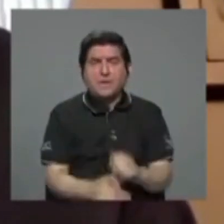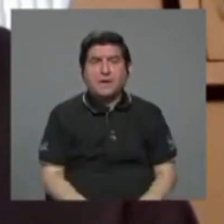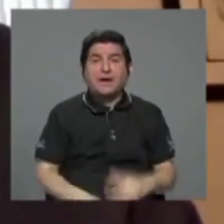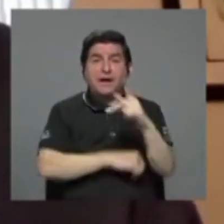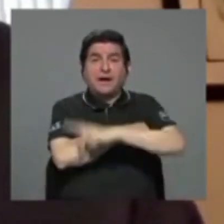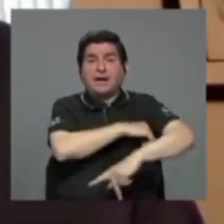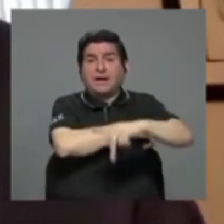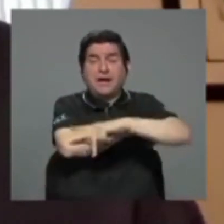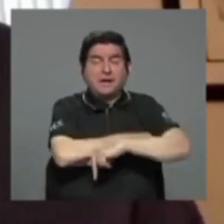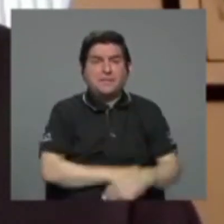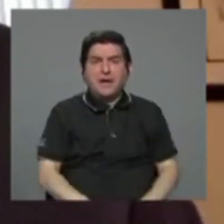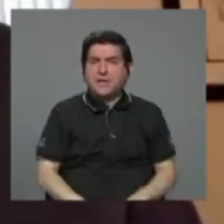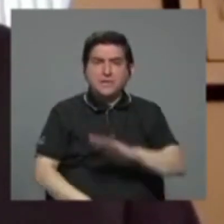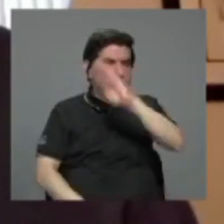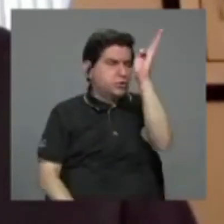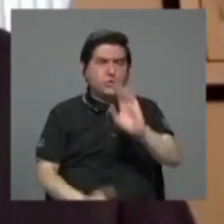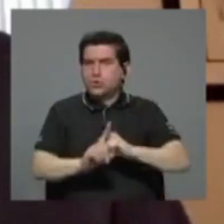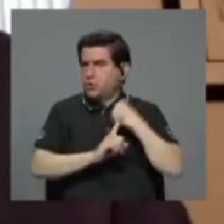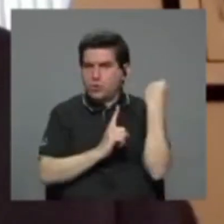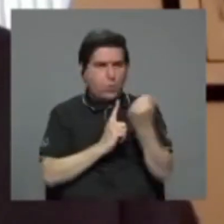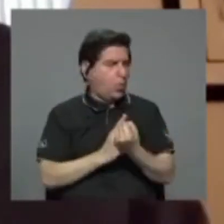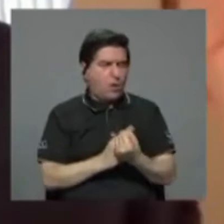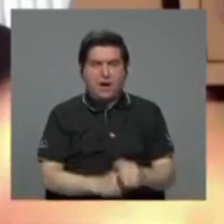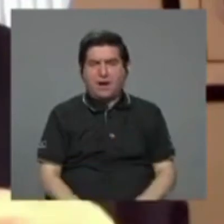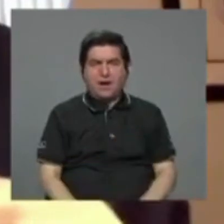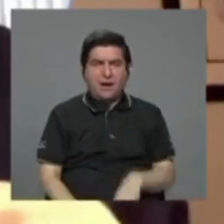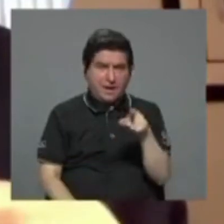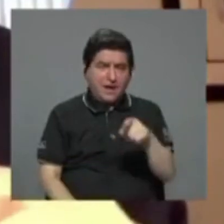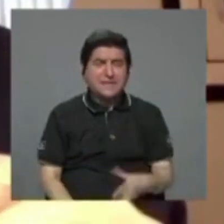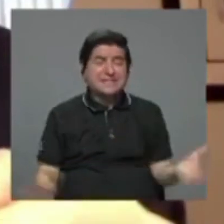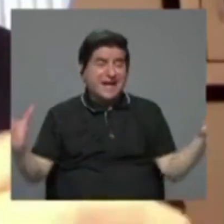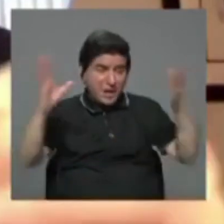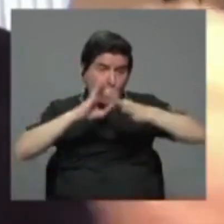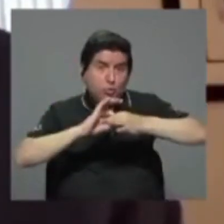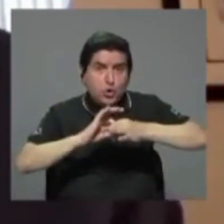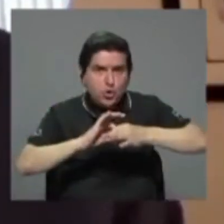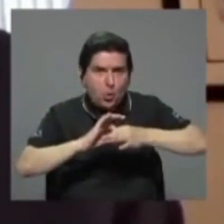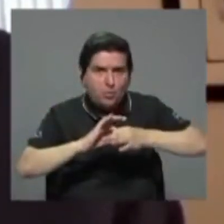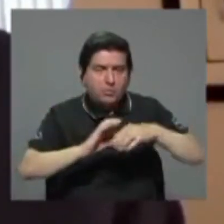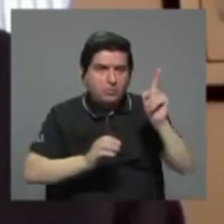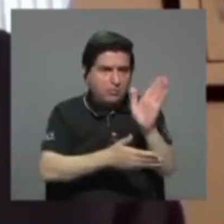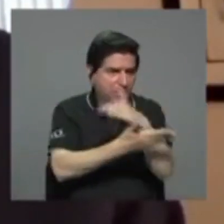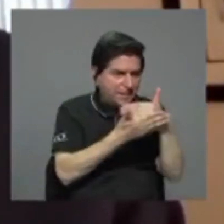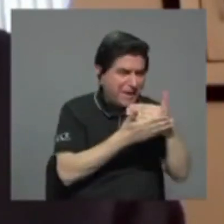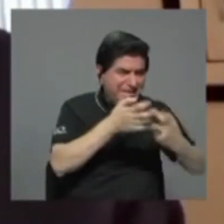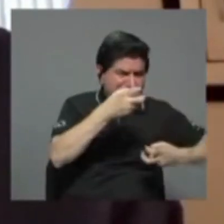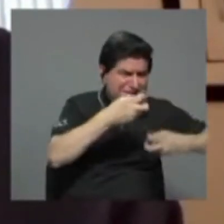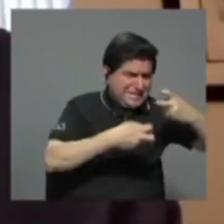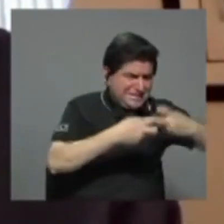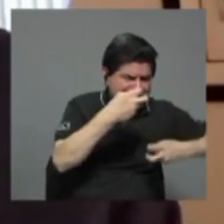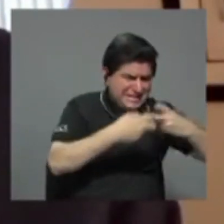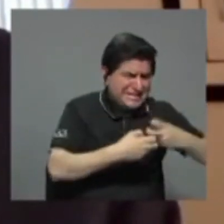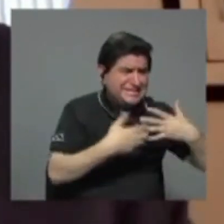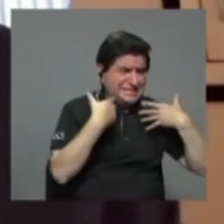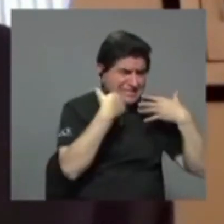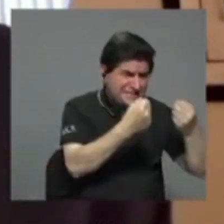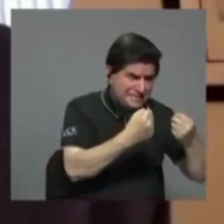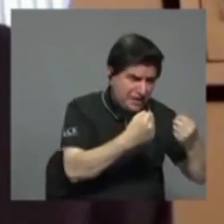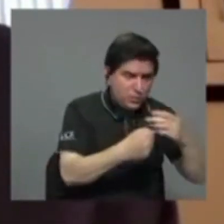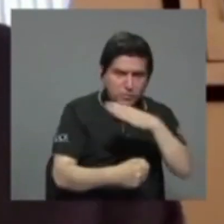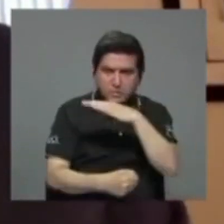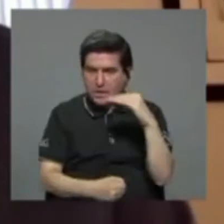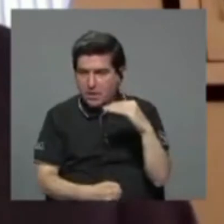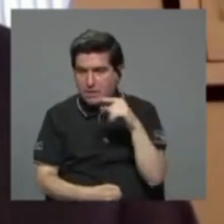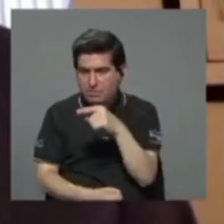país no había vivido nunca. Me refiero a que esa conjunción, o sea, por un lado crisis sanitaria y por otro